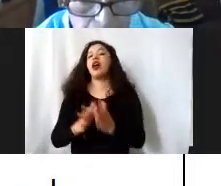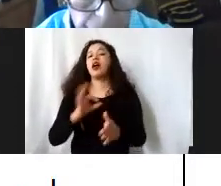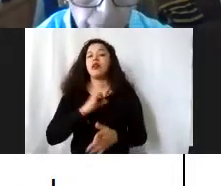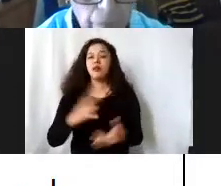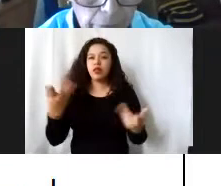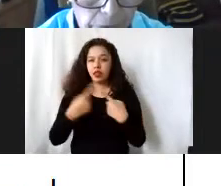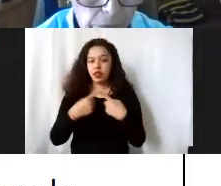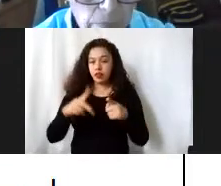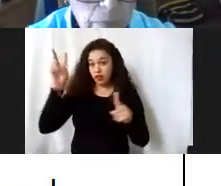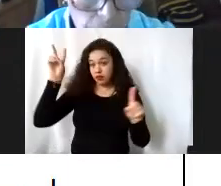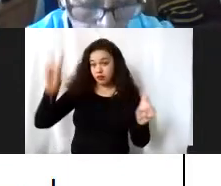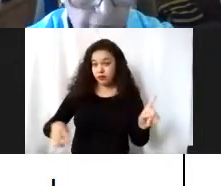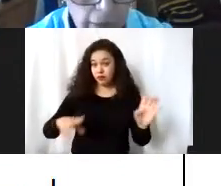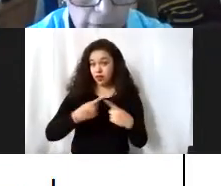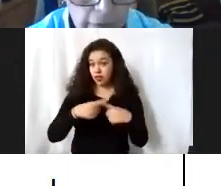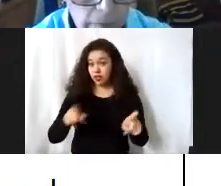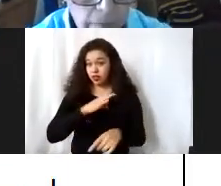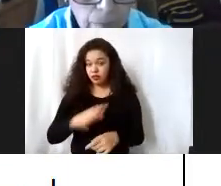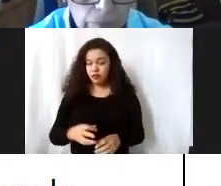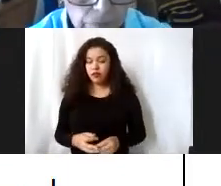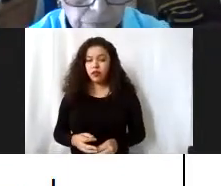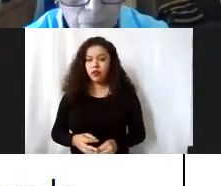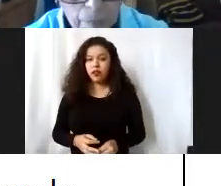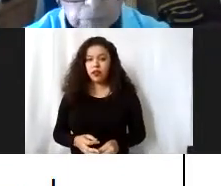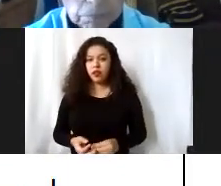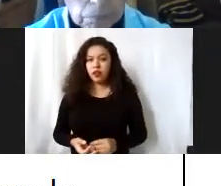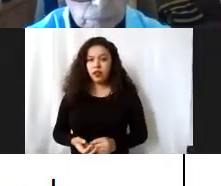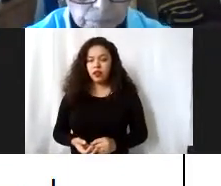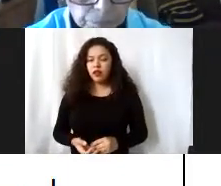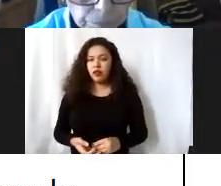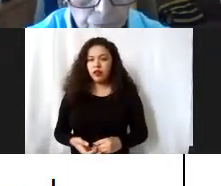la realidad. Así es. Es decir,